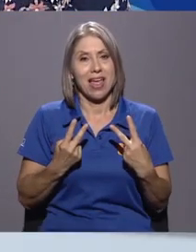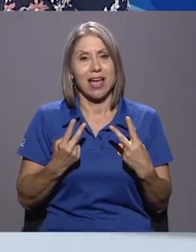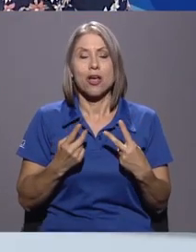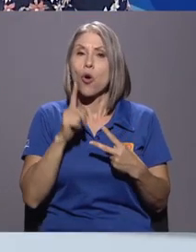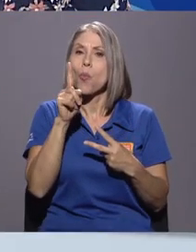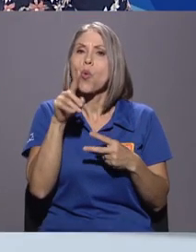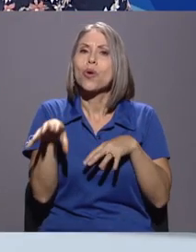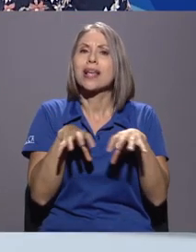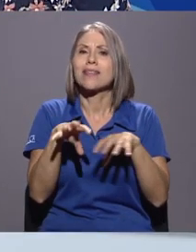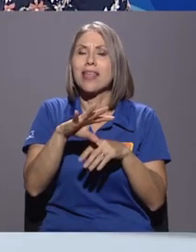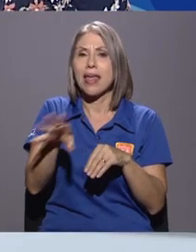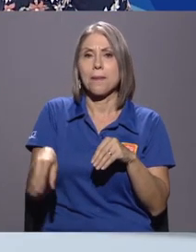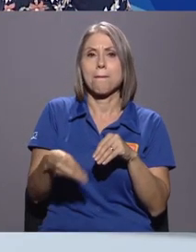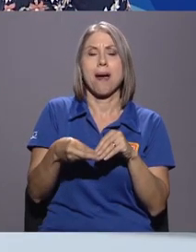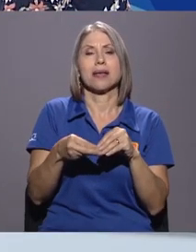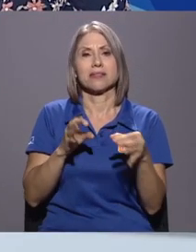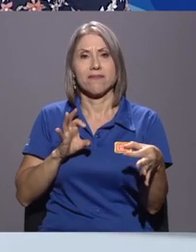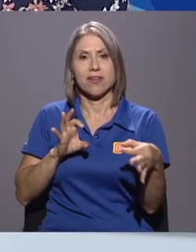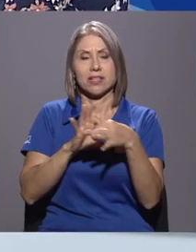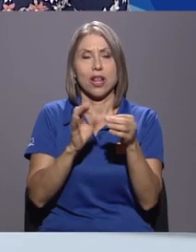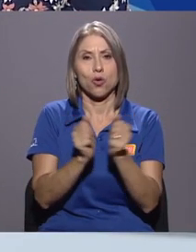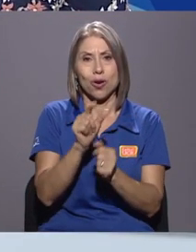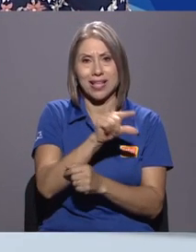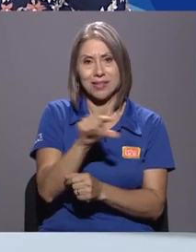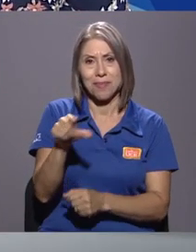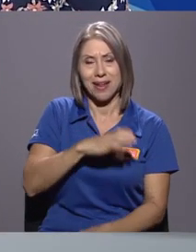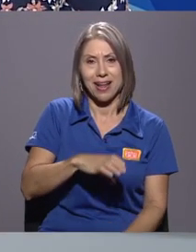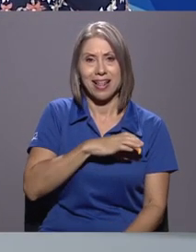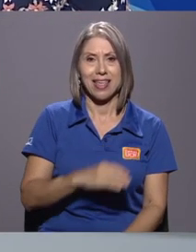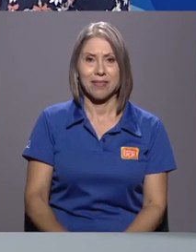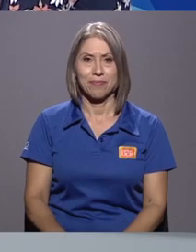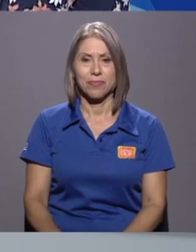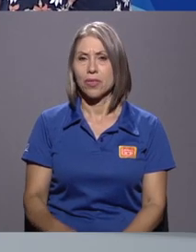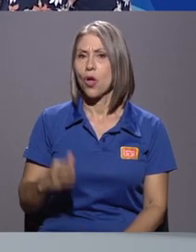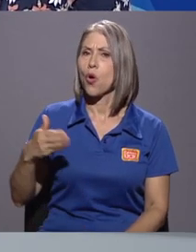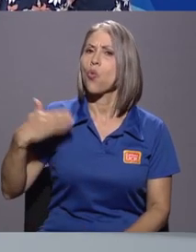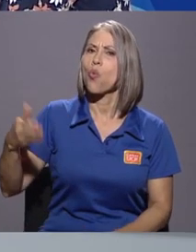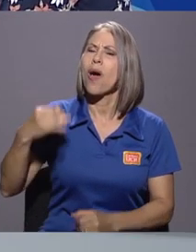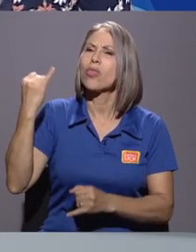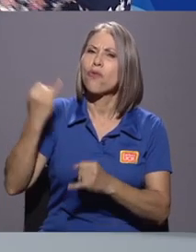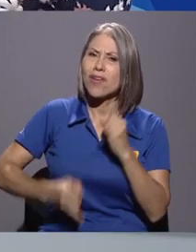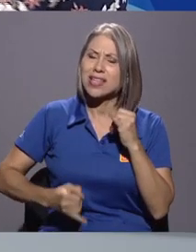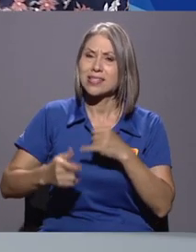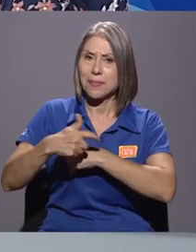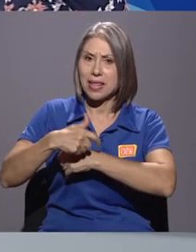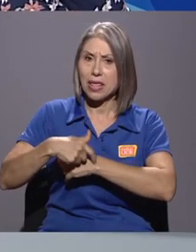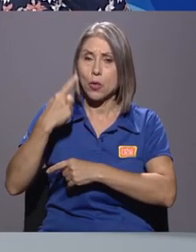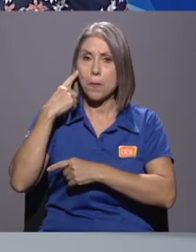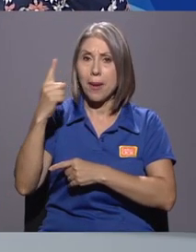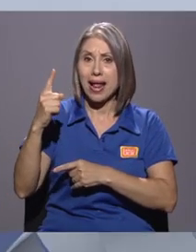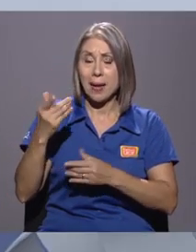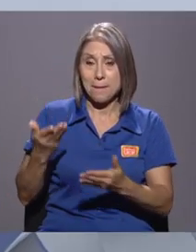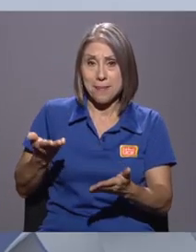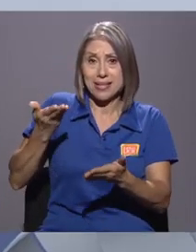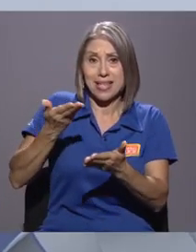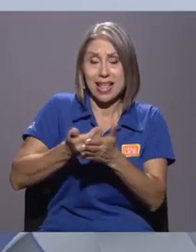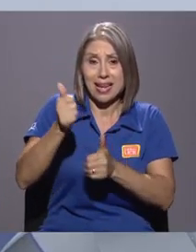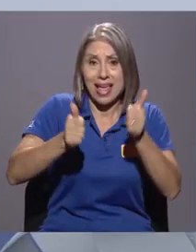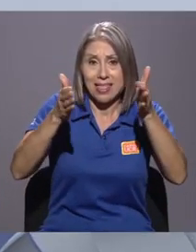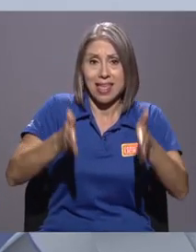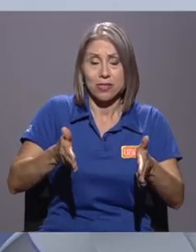ese marco de la semana de la calidad para terminar el belén cuando es que vence el período para que puedan presentar las candidaturas el